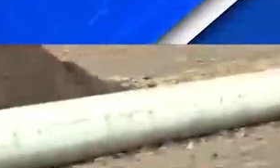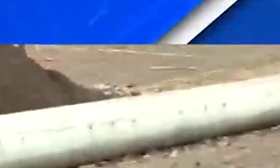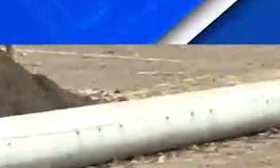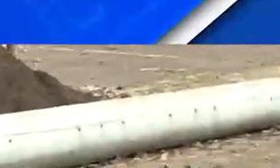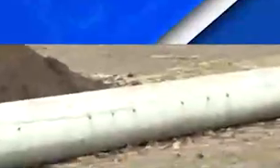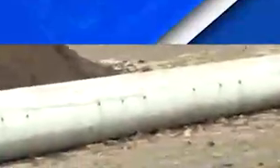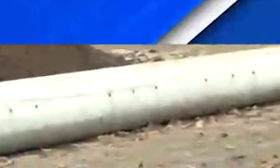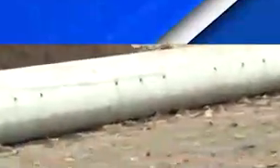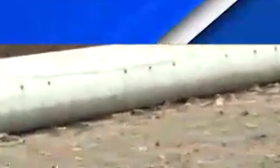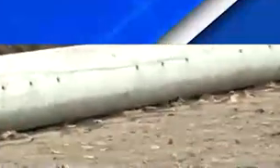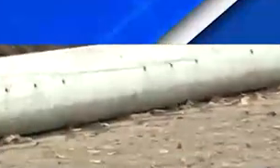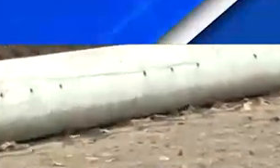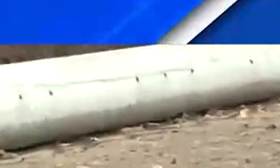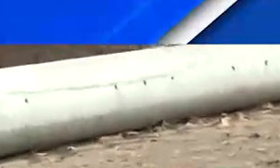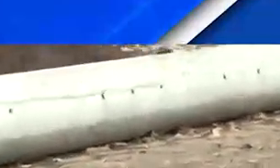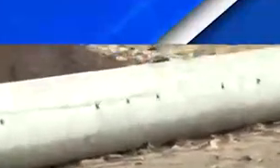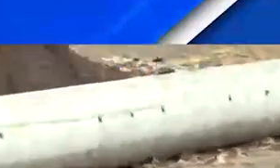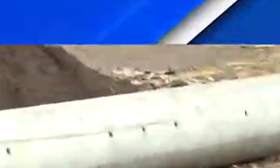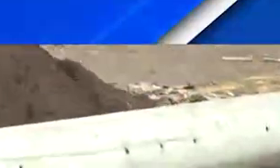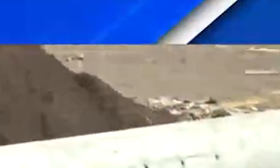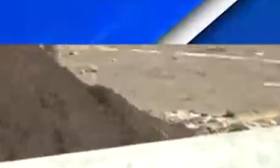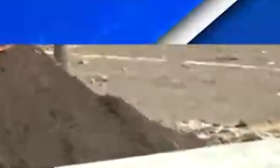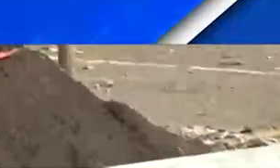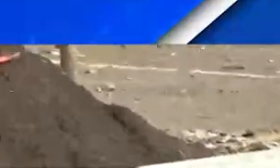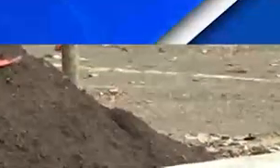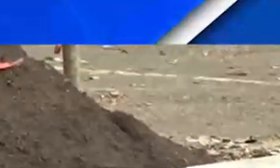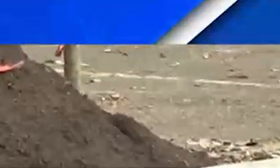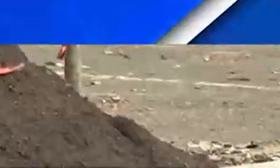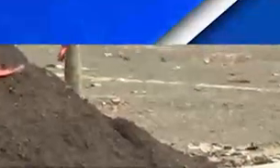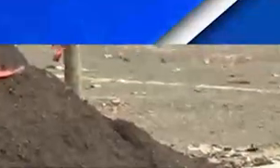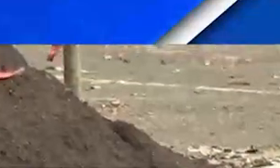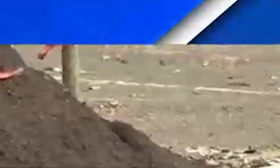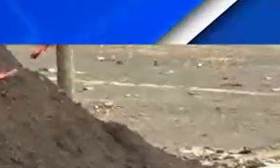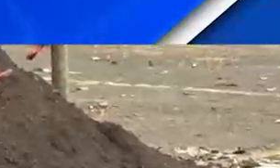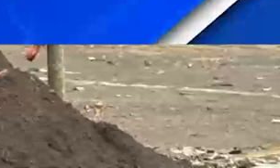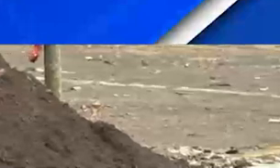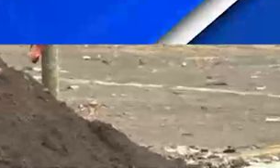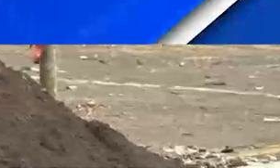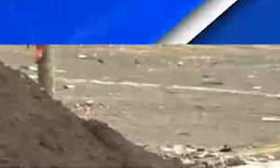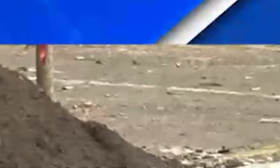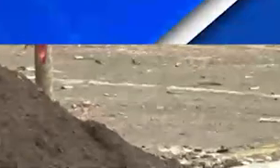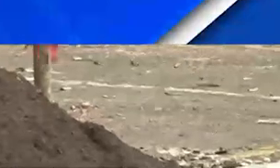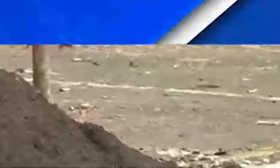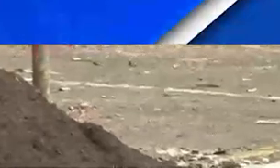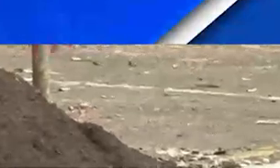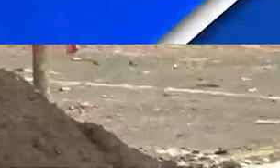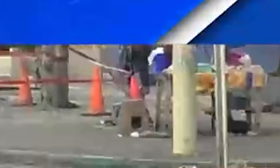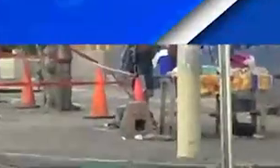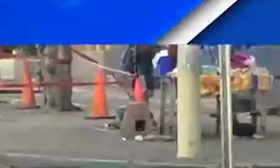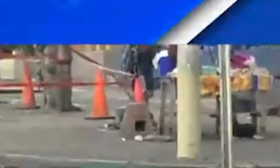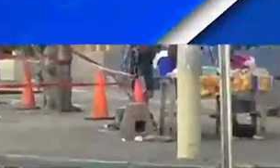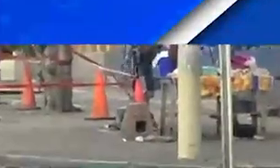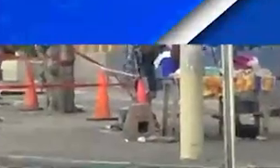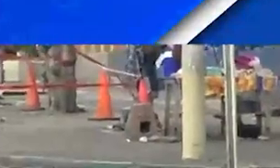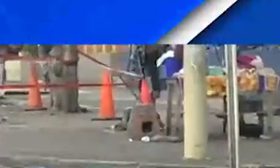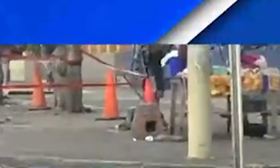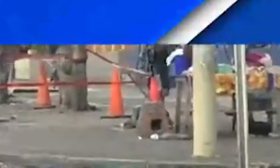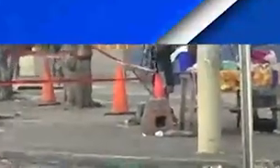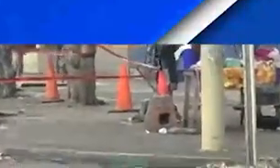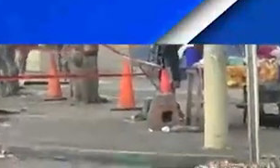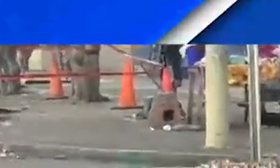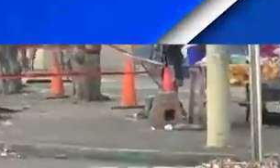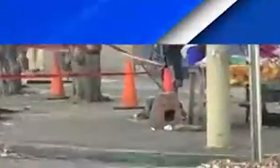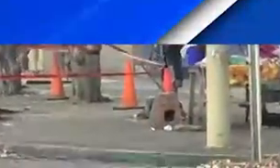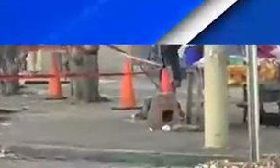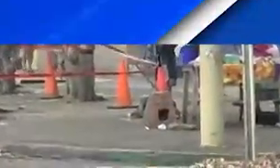el requisito de presentar el certificado de verificación de proveedor del Estado para participar en